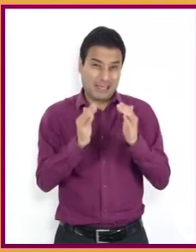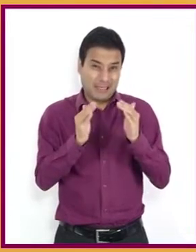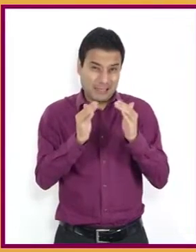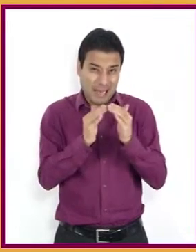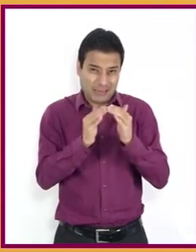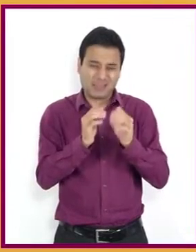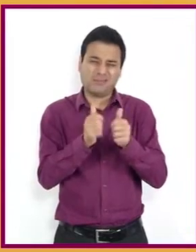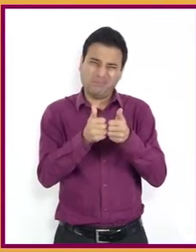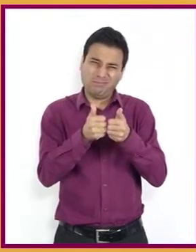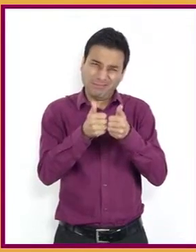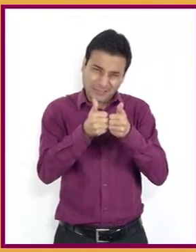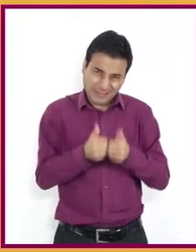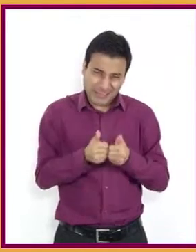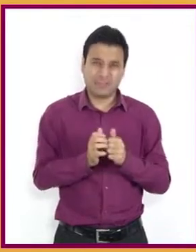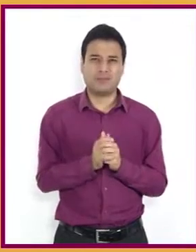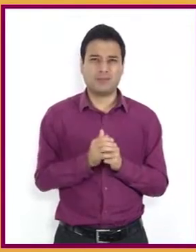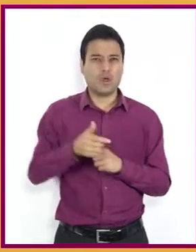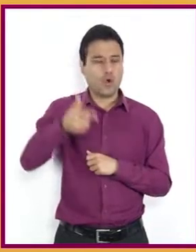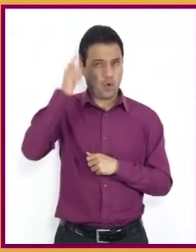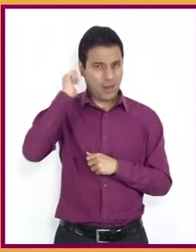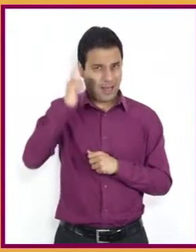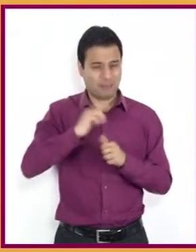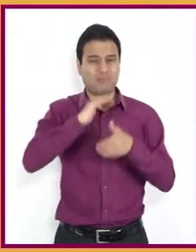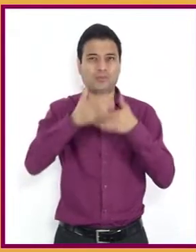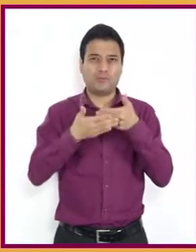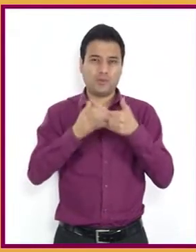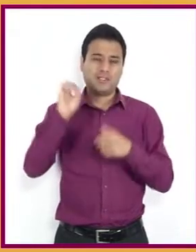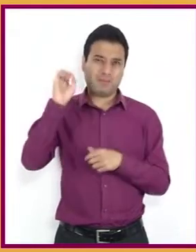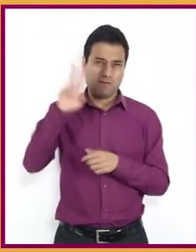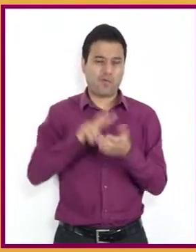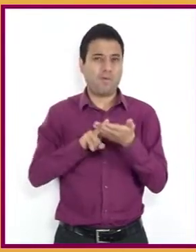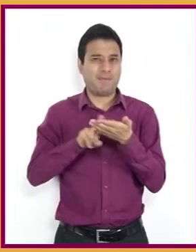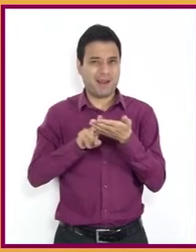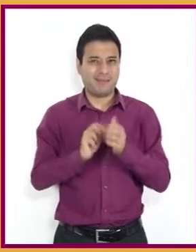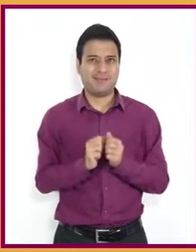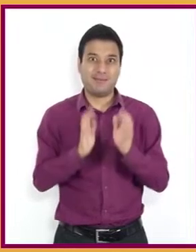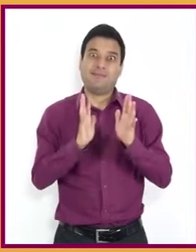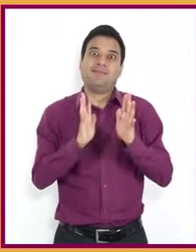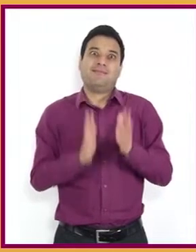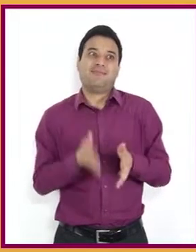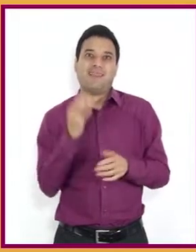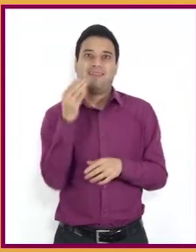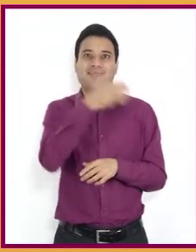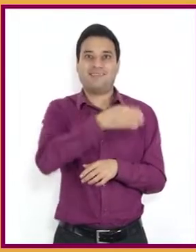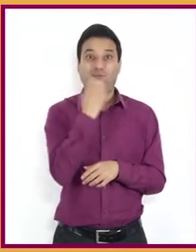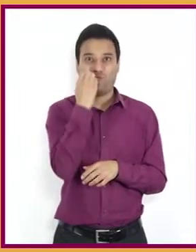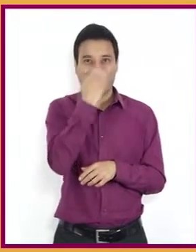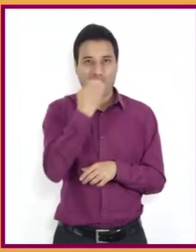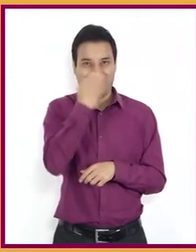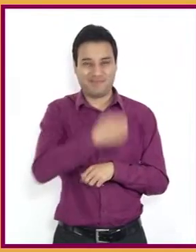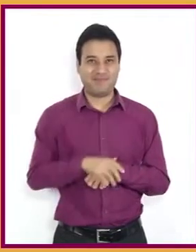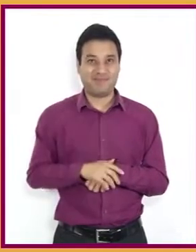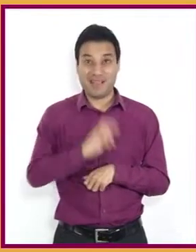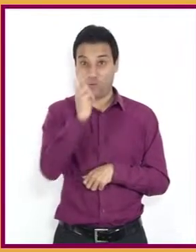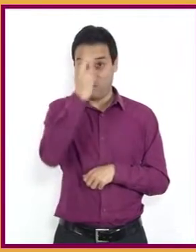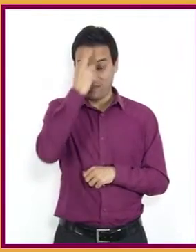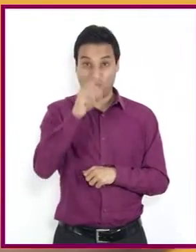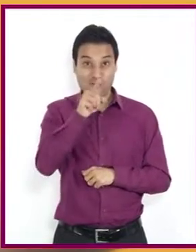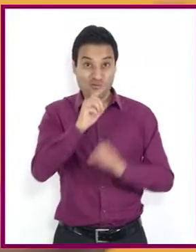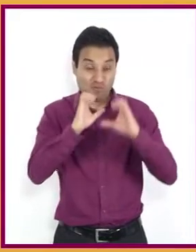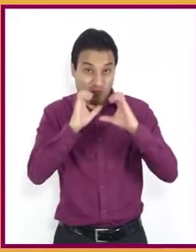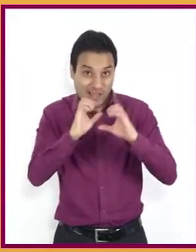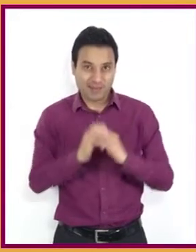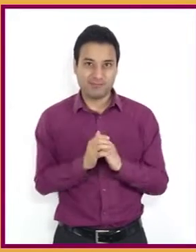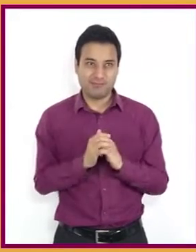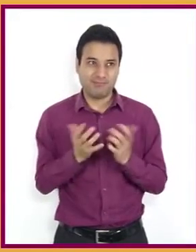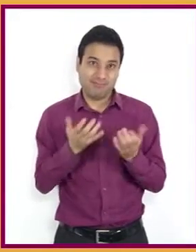sus casas para que pronto lleguemos al semáforo verde y regresemos a nuestras escuelas. Recuerden, si te cuidas tú,